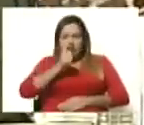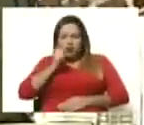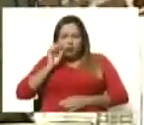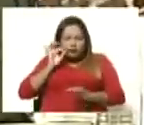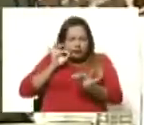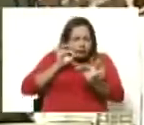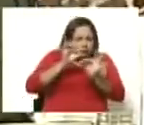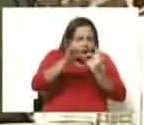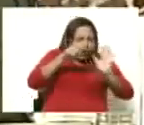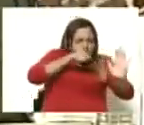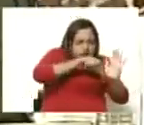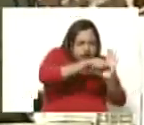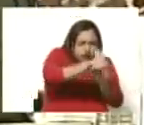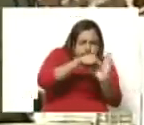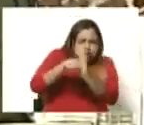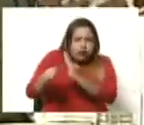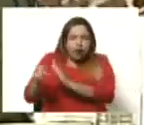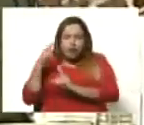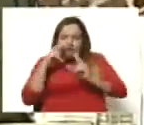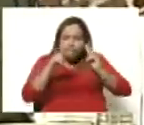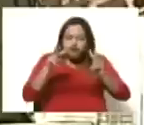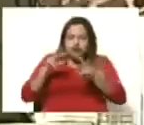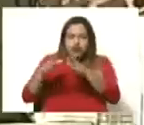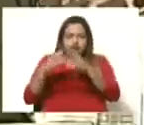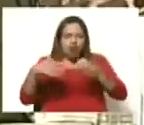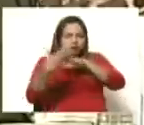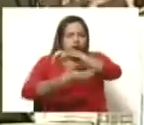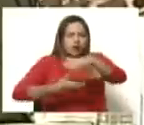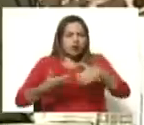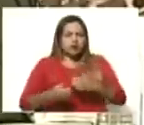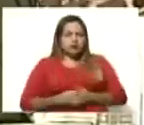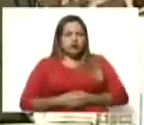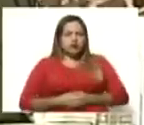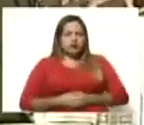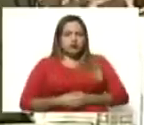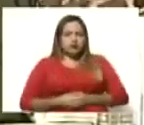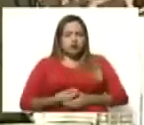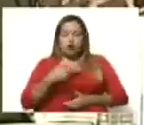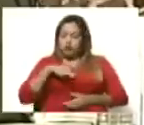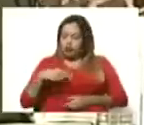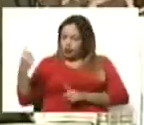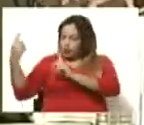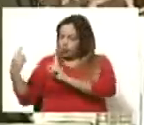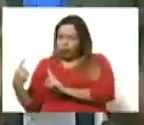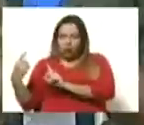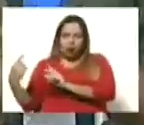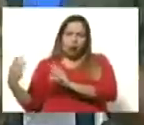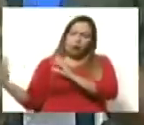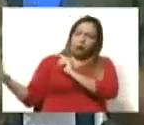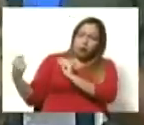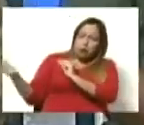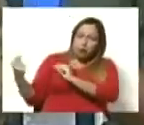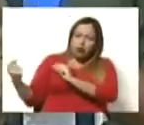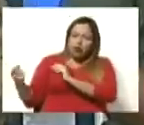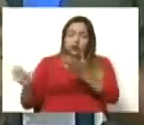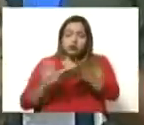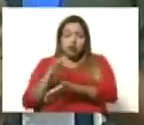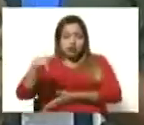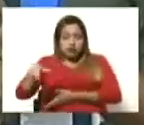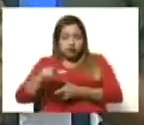esta situación. Veníamos hablando, Menéndez, de que sobre todo en esta